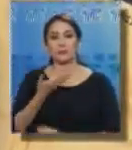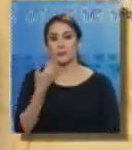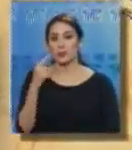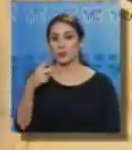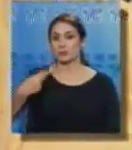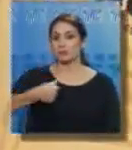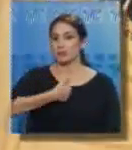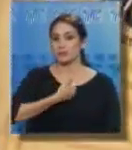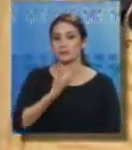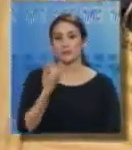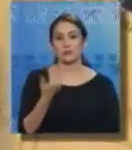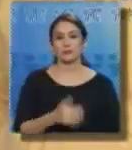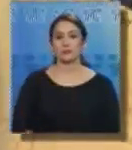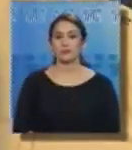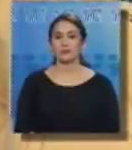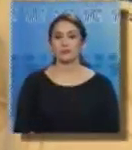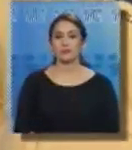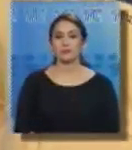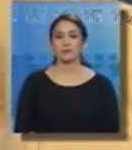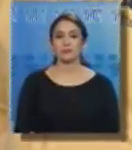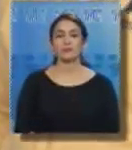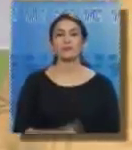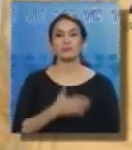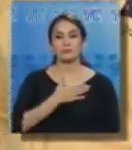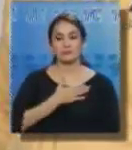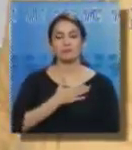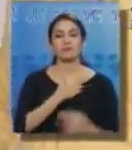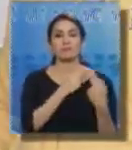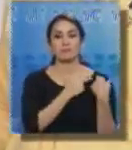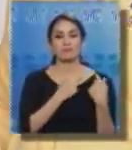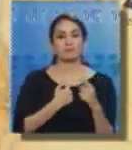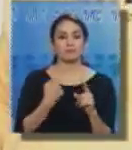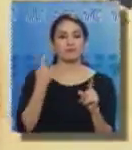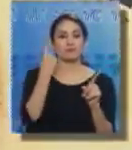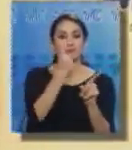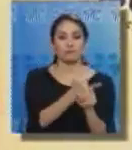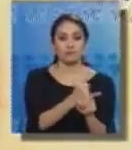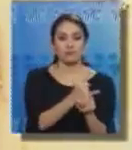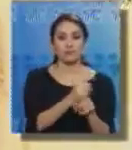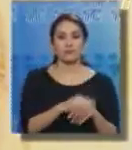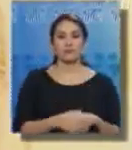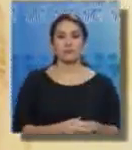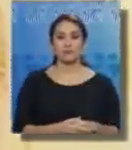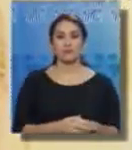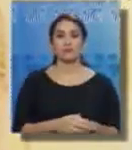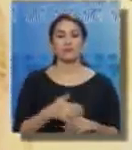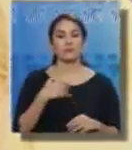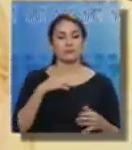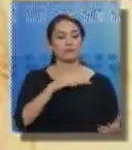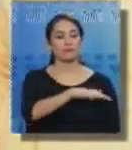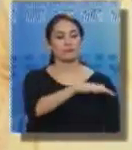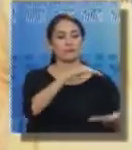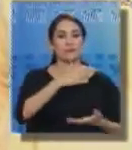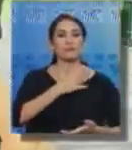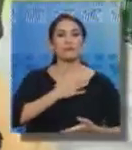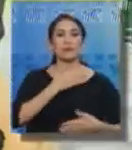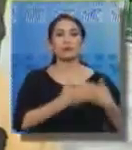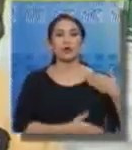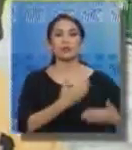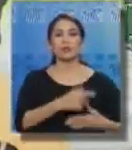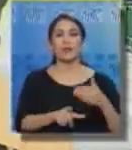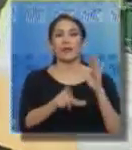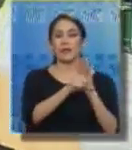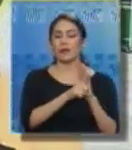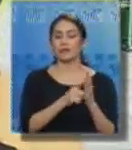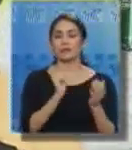llama y en ese momento nosotros nos acercamos y cruzamos con el electrodoméstico al proceso de legalización.